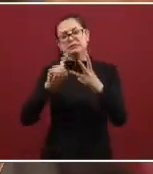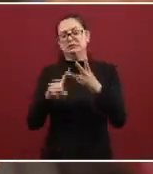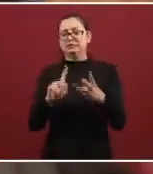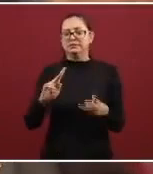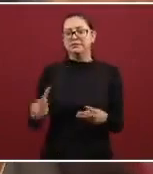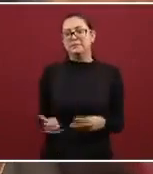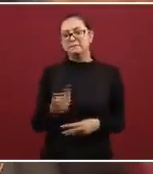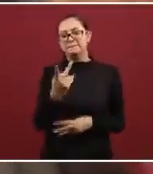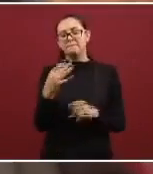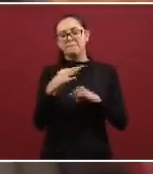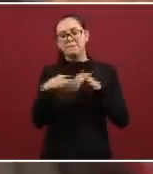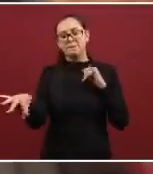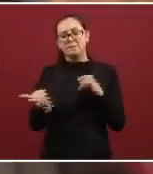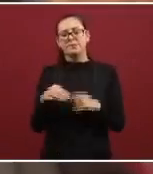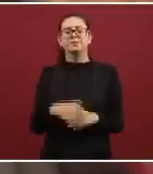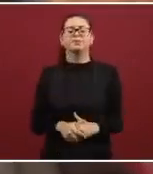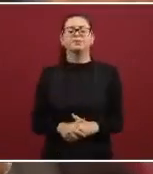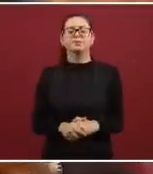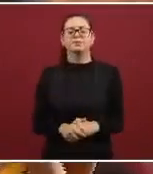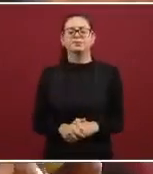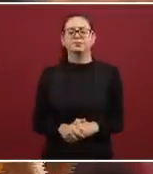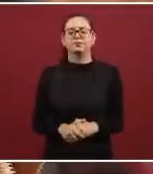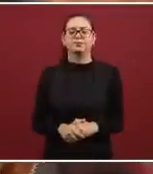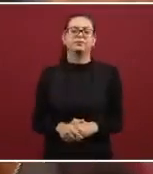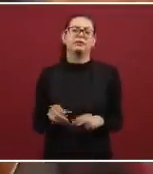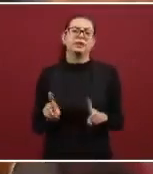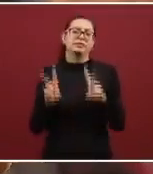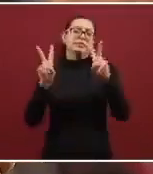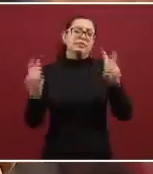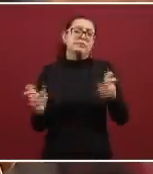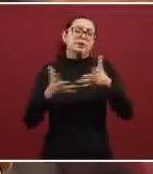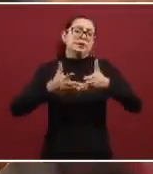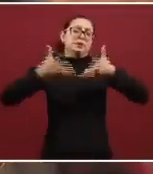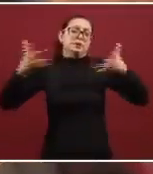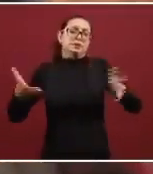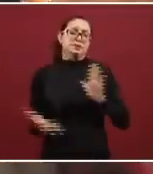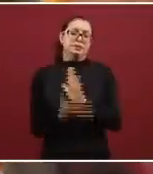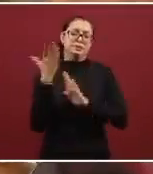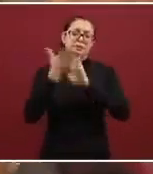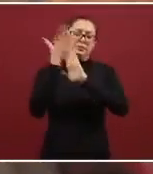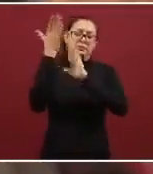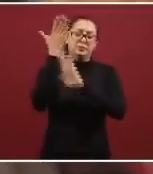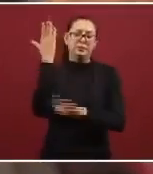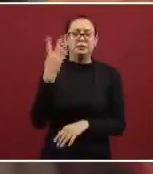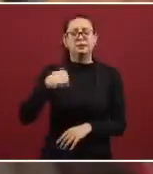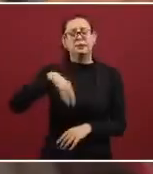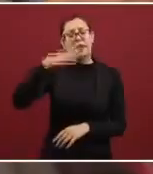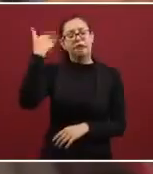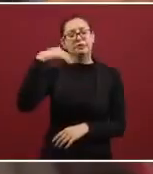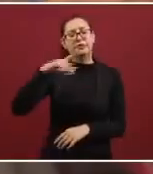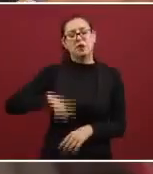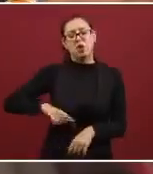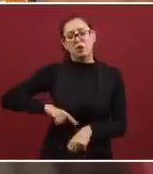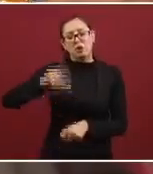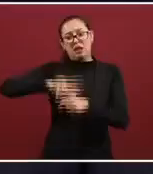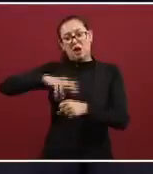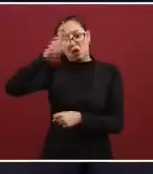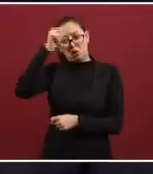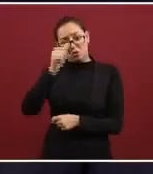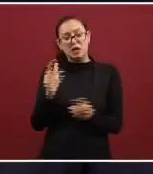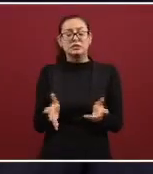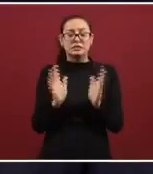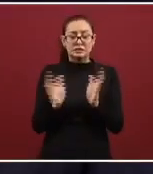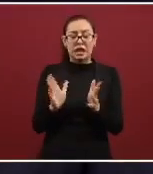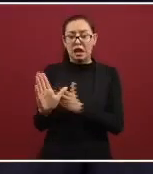final pregunta sobre los megaproyectos que se acordó con los gobernadores, si ya le